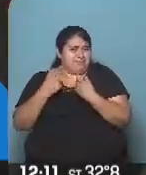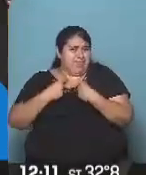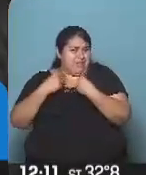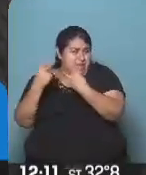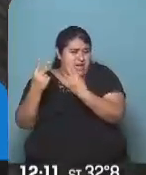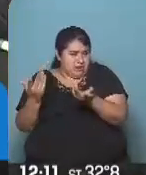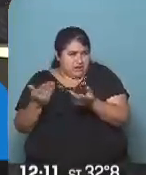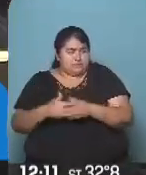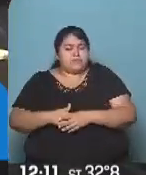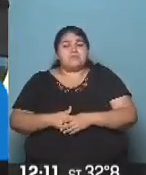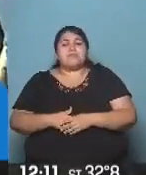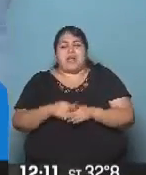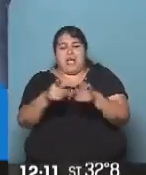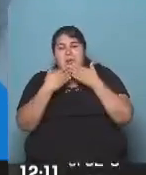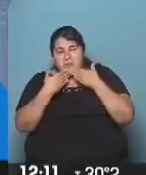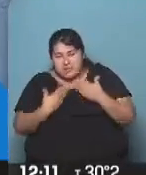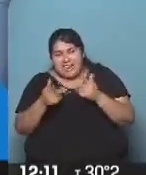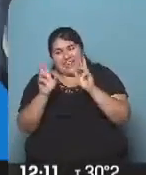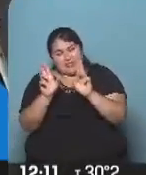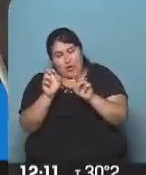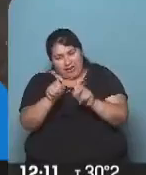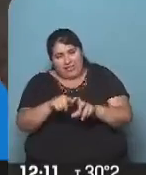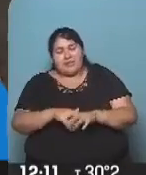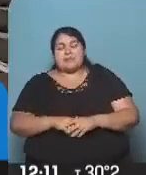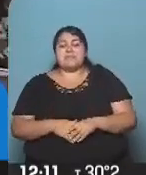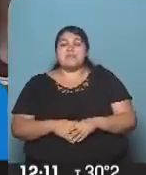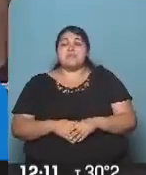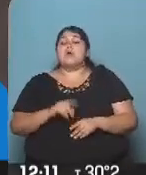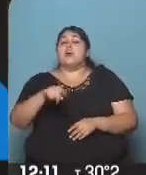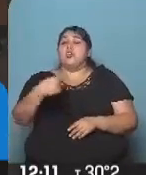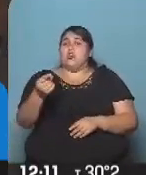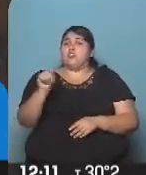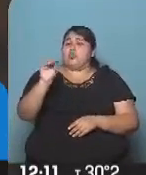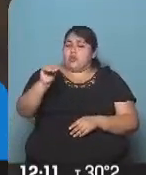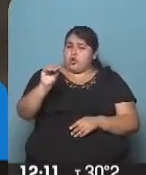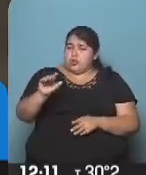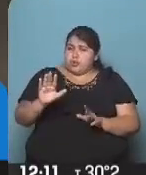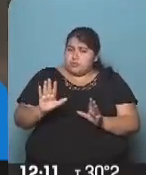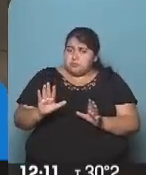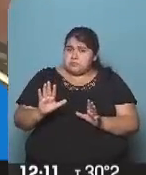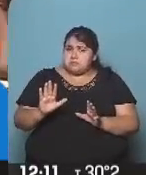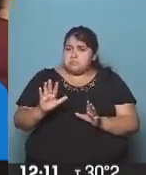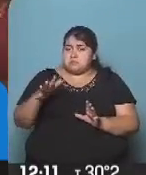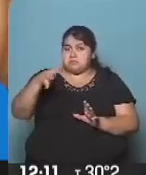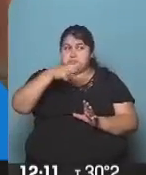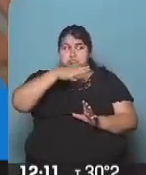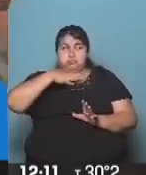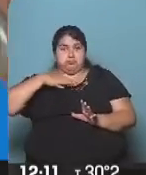la vacuna. Muchísimas gracias y suerte. Por favor, gracias a vos. A ver, por aquí también vemos, bueno, un paisaje